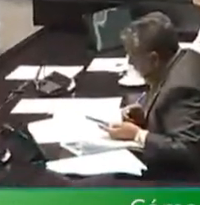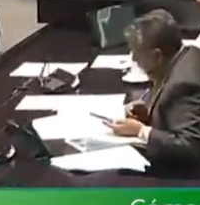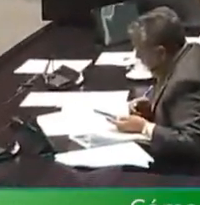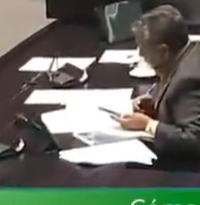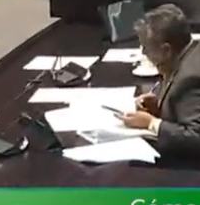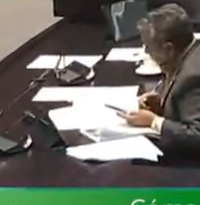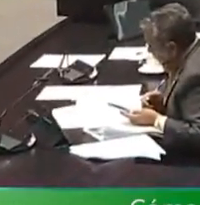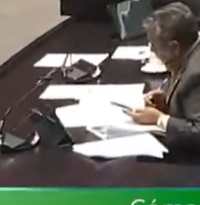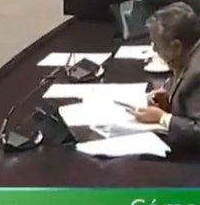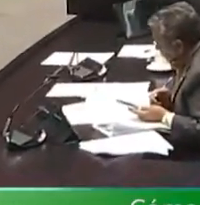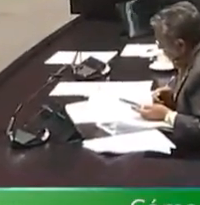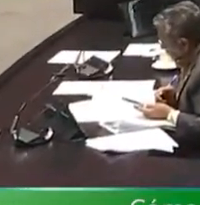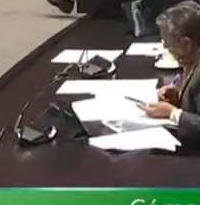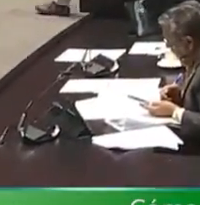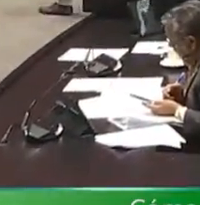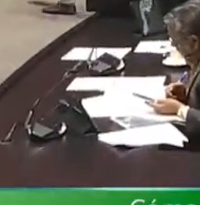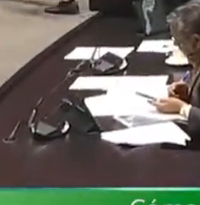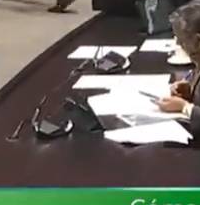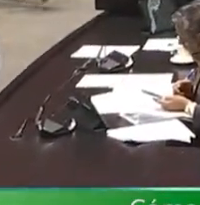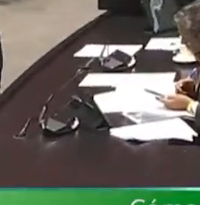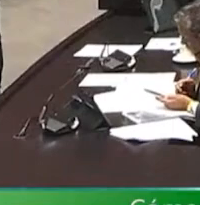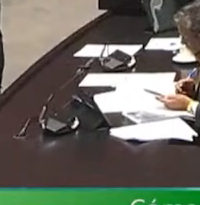minutos Gracias